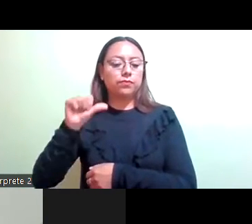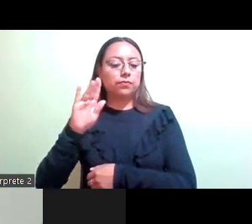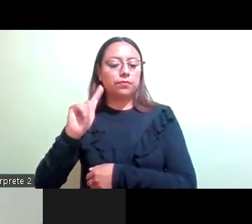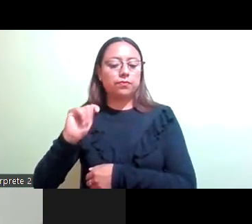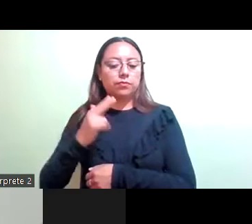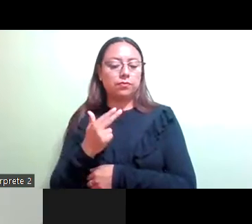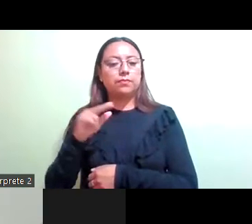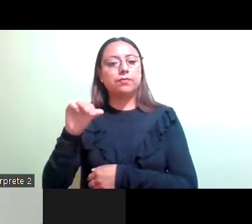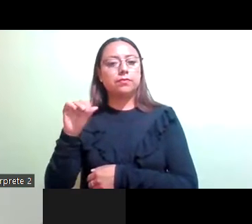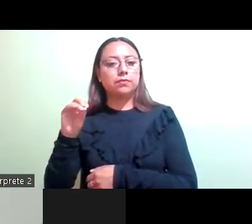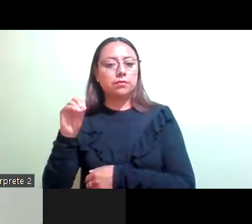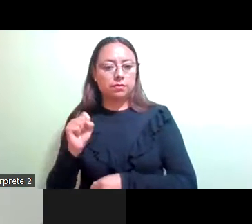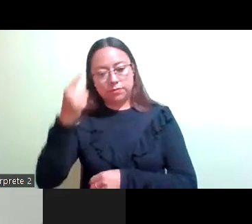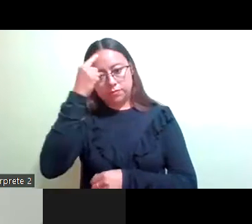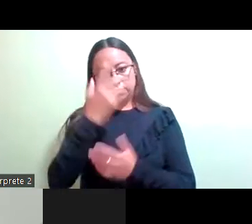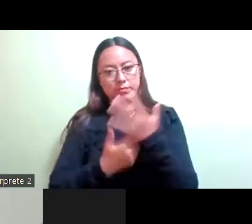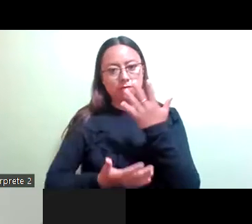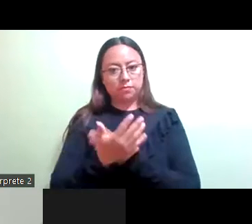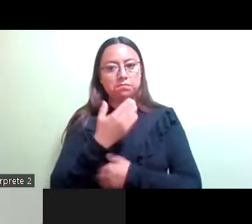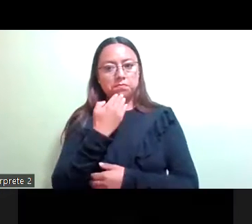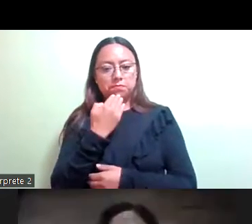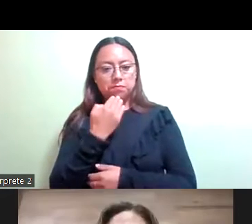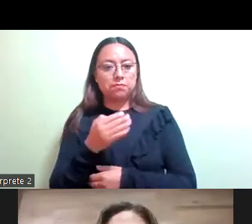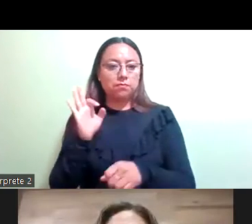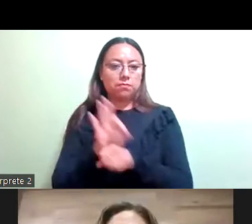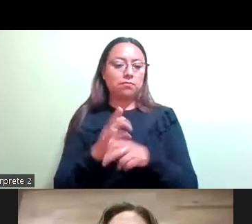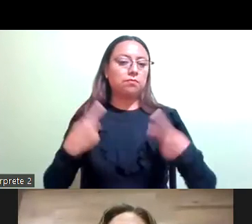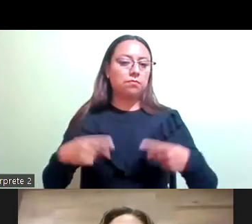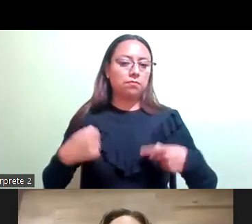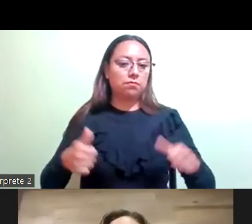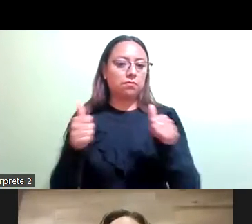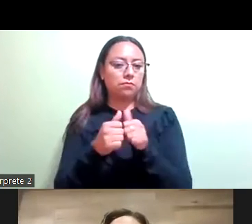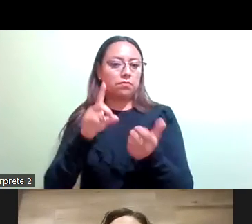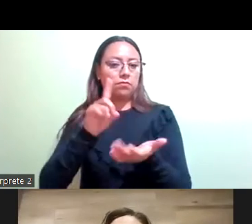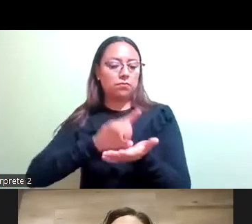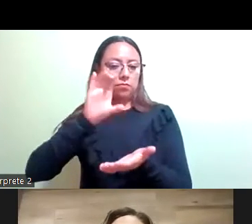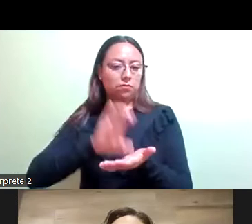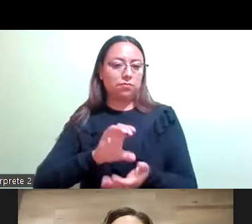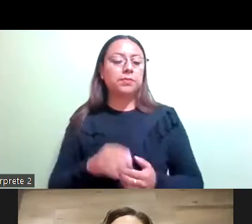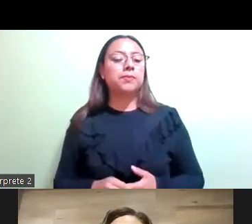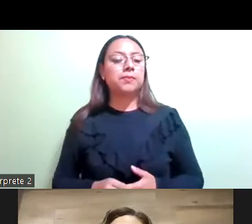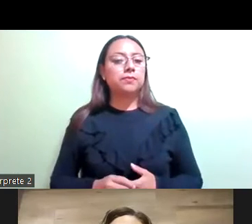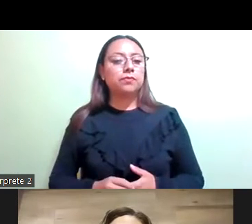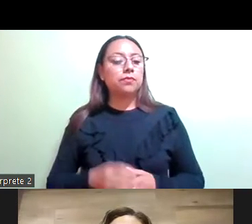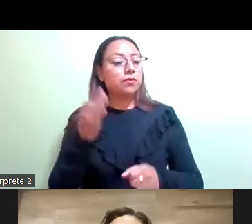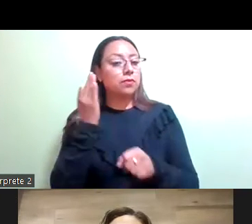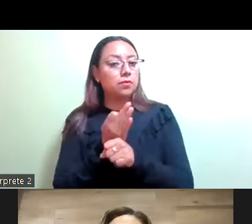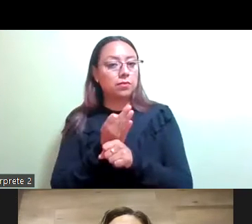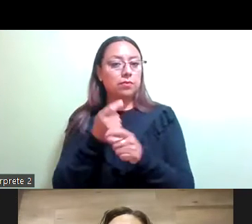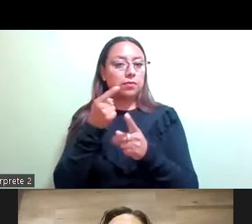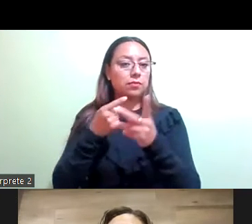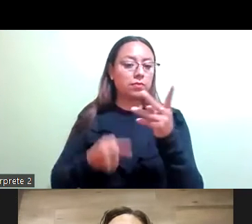simplificación administrativa en favor de las personas con discapacidad. El propósito es que les sean requeridos los